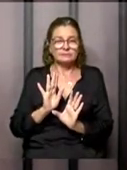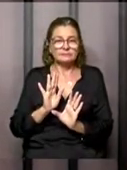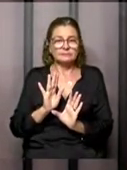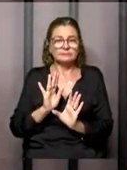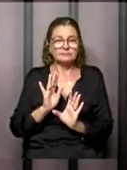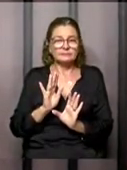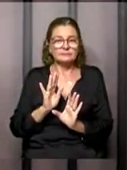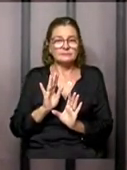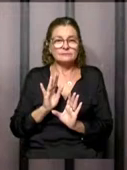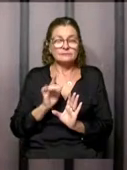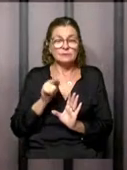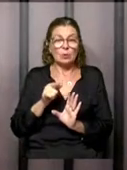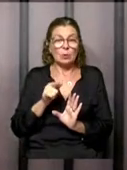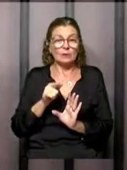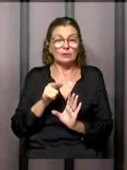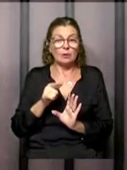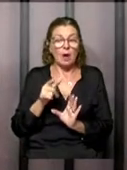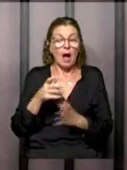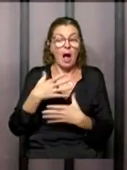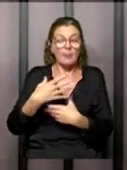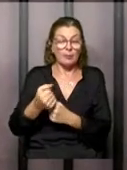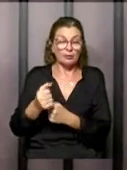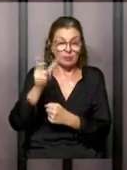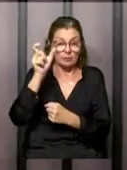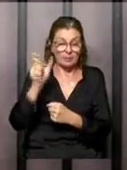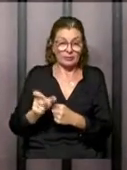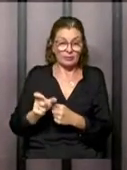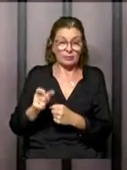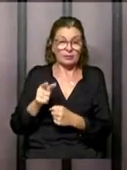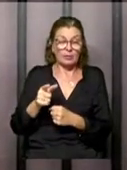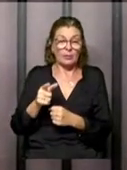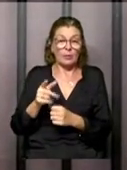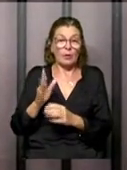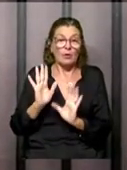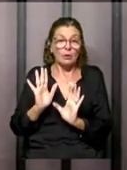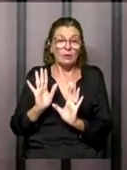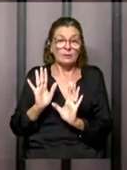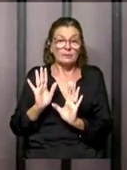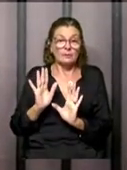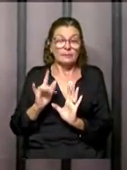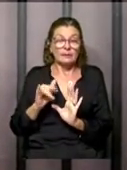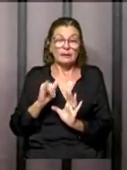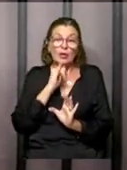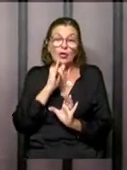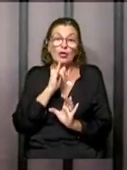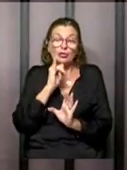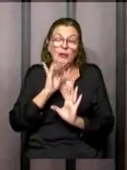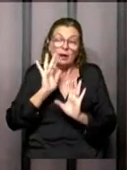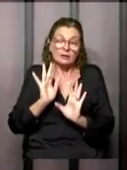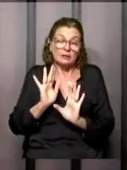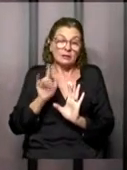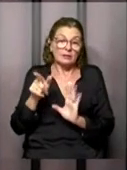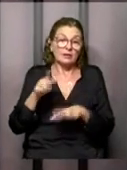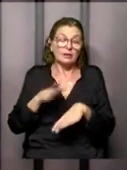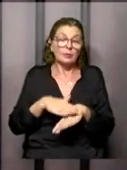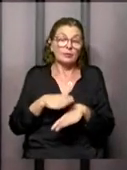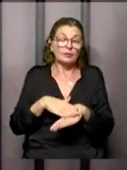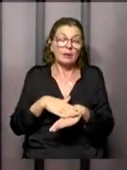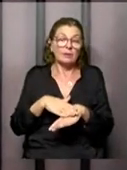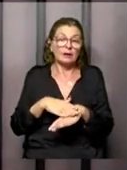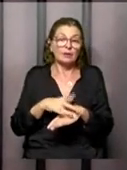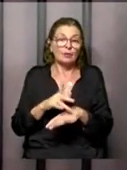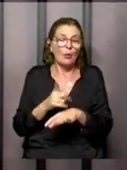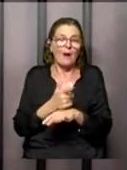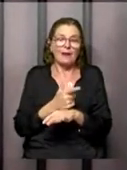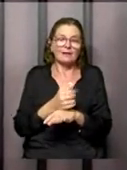cuando nos toca patrocinar a una víctima, sabemos que la víctima toma un riesgo alto, que es decide contar lo que le pasó y no tiene la